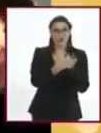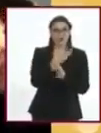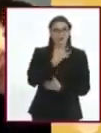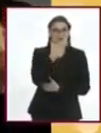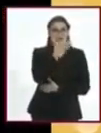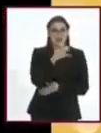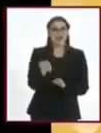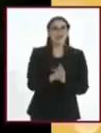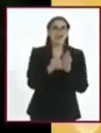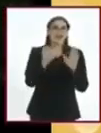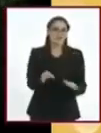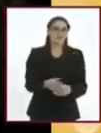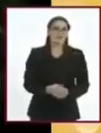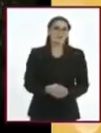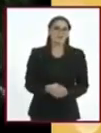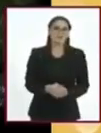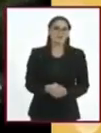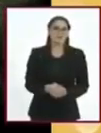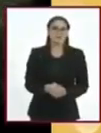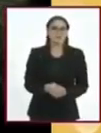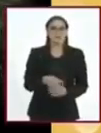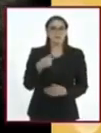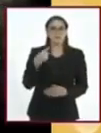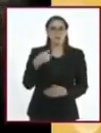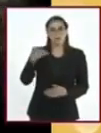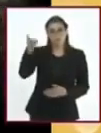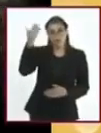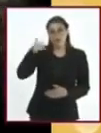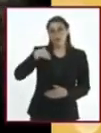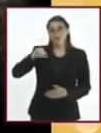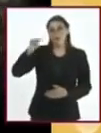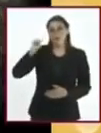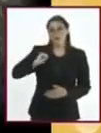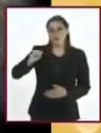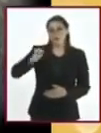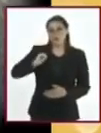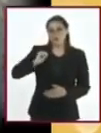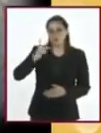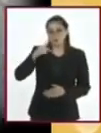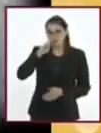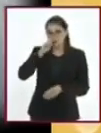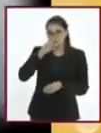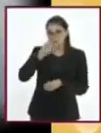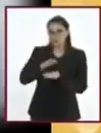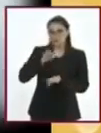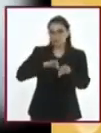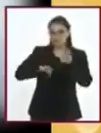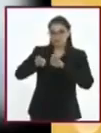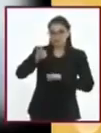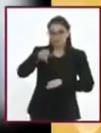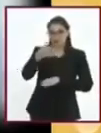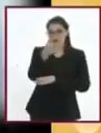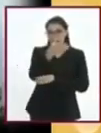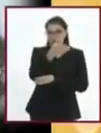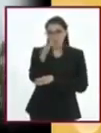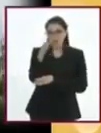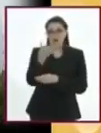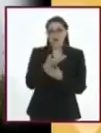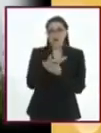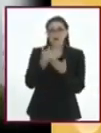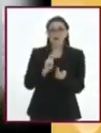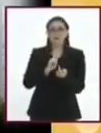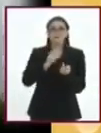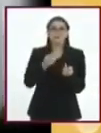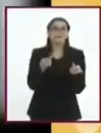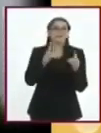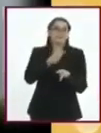por ejemplo, zonas que antiguamente estaban dedicadas a hacer labores del campo, en la actualidad pues se están